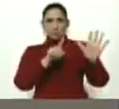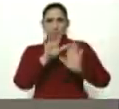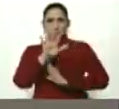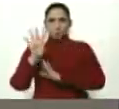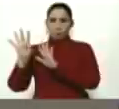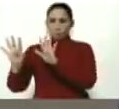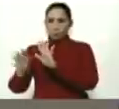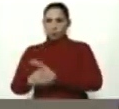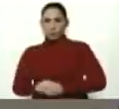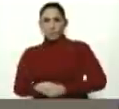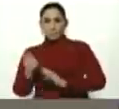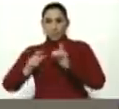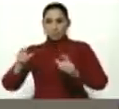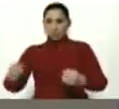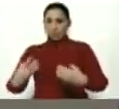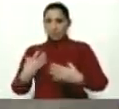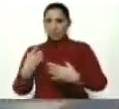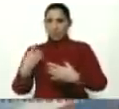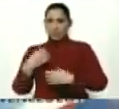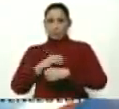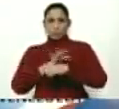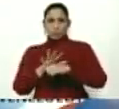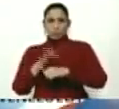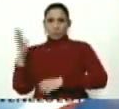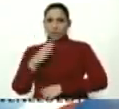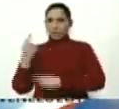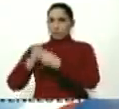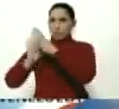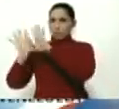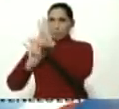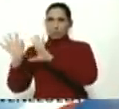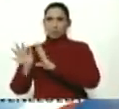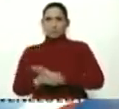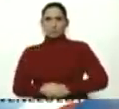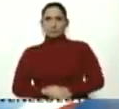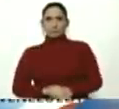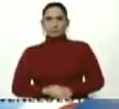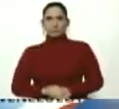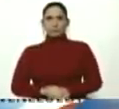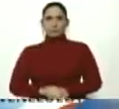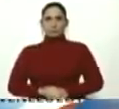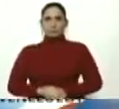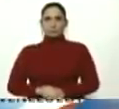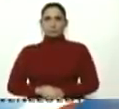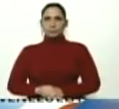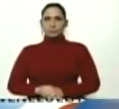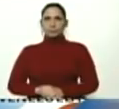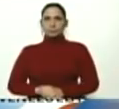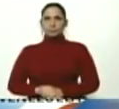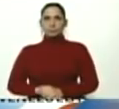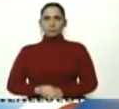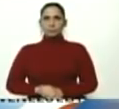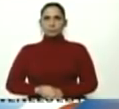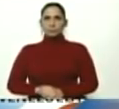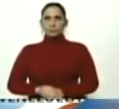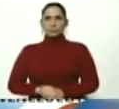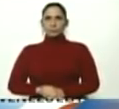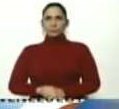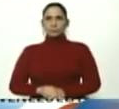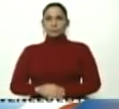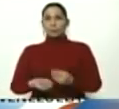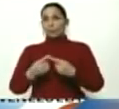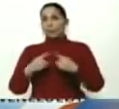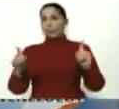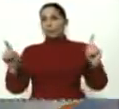1.659 personas infectadas por COVID-19 provienen de esos países. En otras